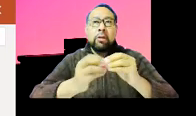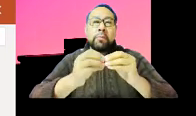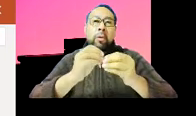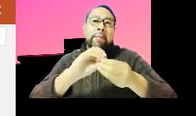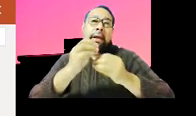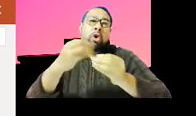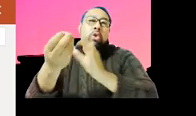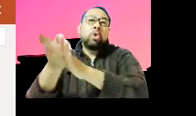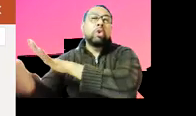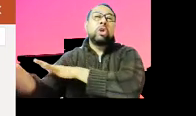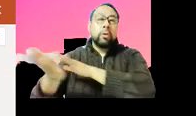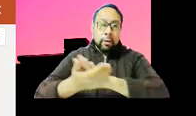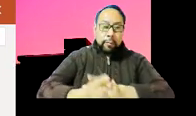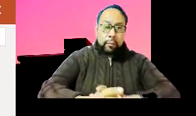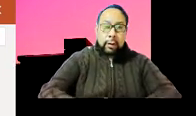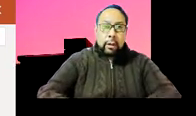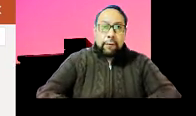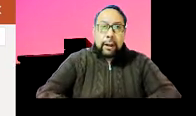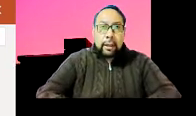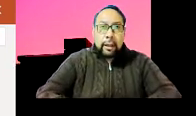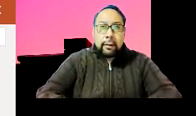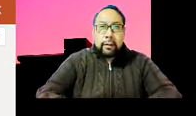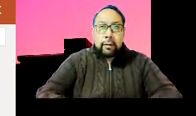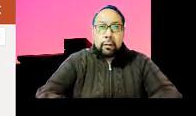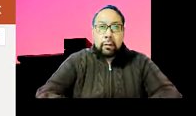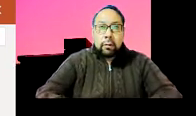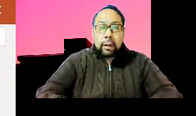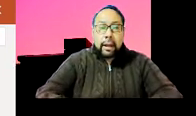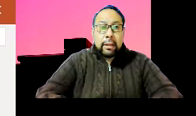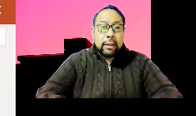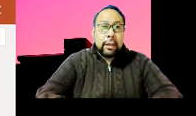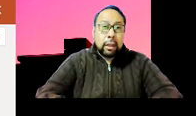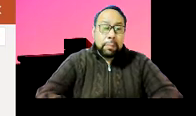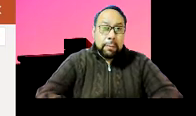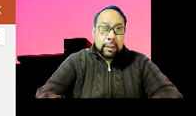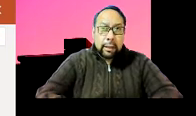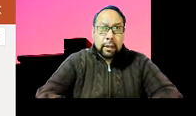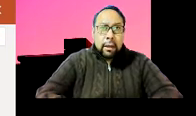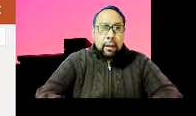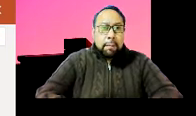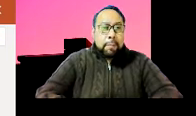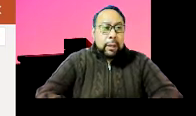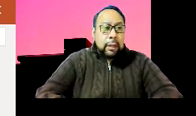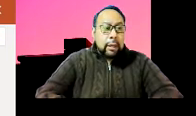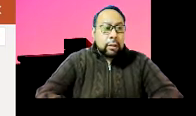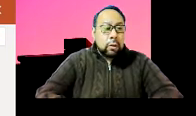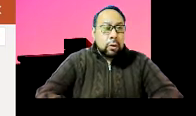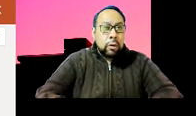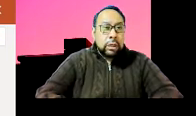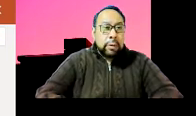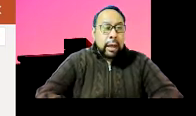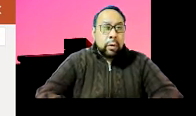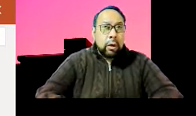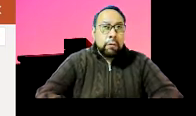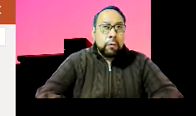cierta o tiene un problema de construcción, le faltan o carece de ciertas premisas y eso